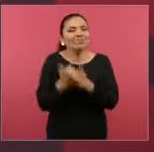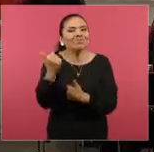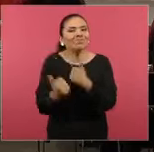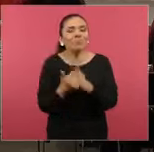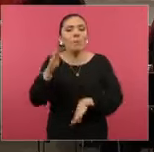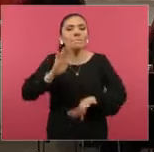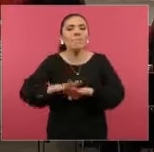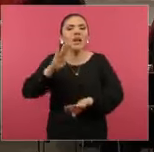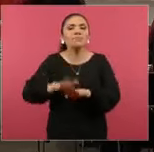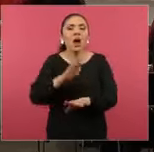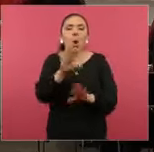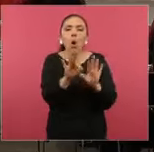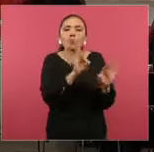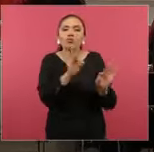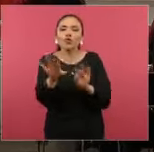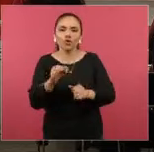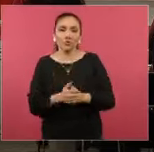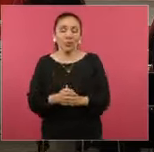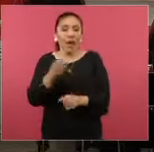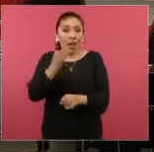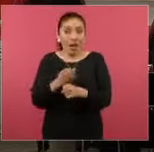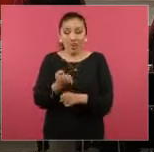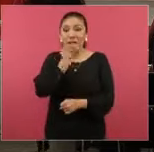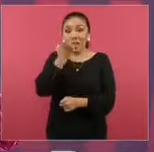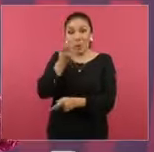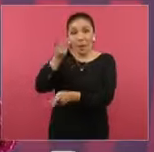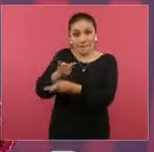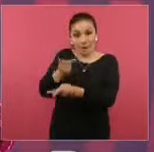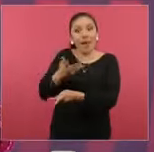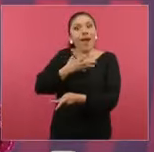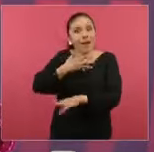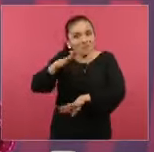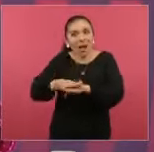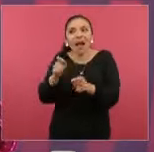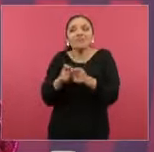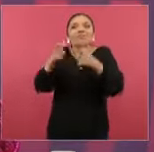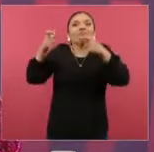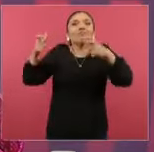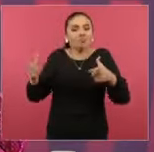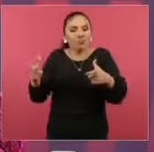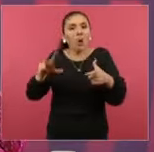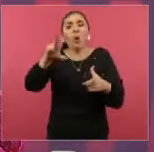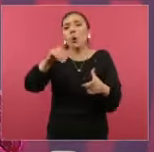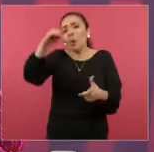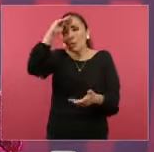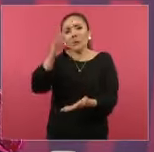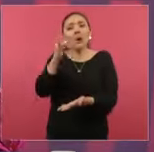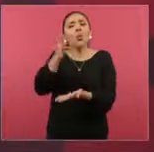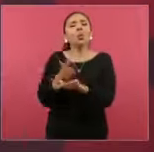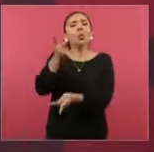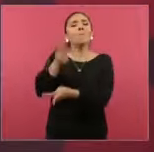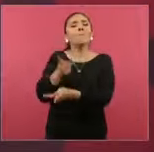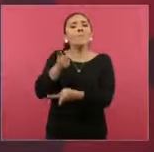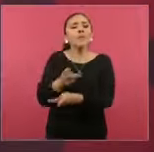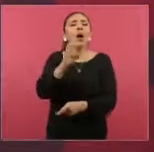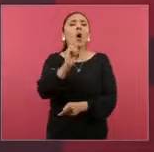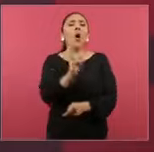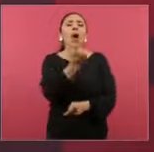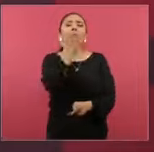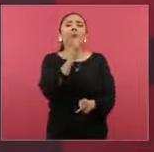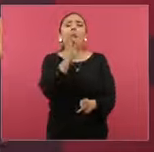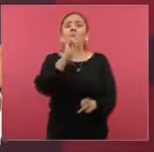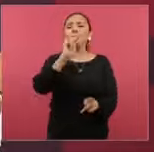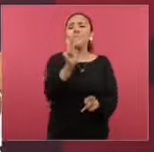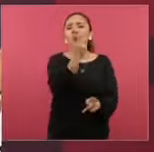más opciones. Ahorita tenemos en nivel media superior más opciones que no se reducen solo a las prepas o a las